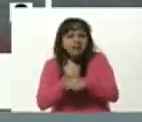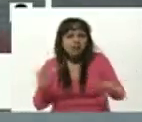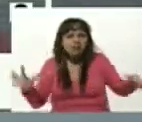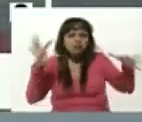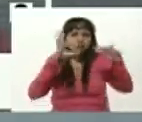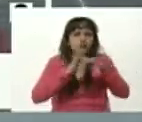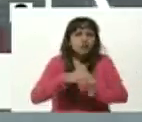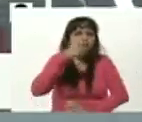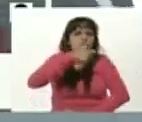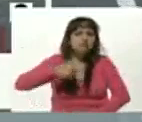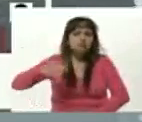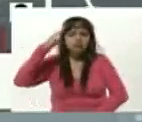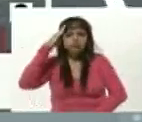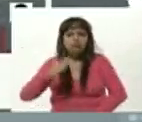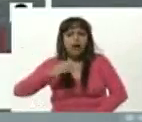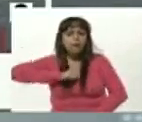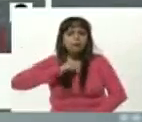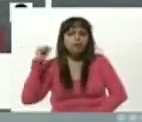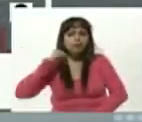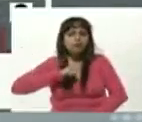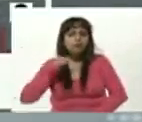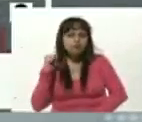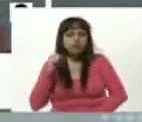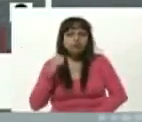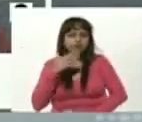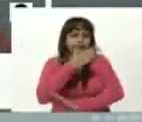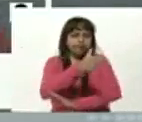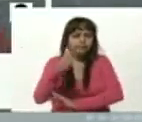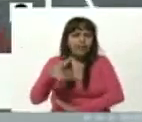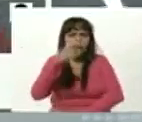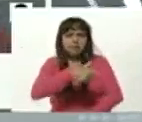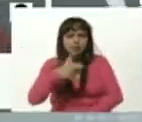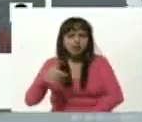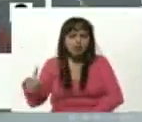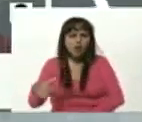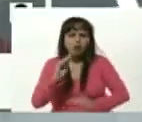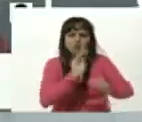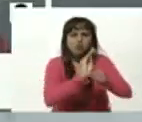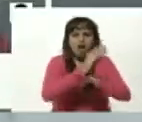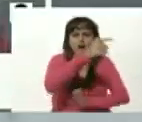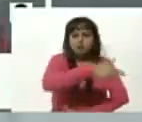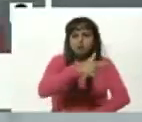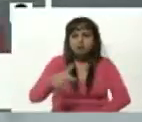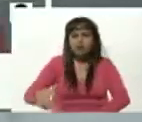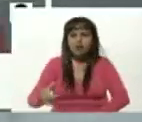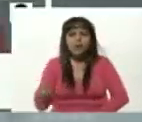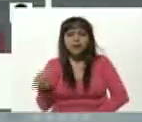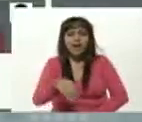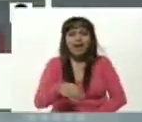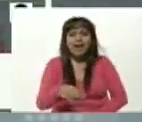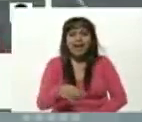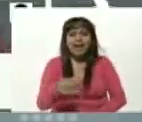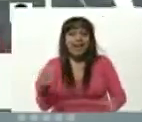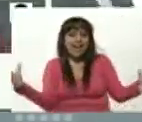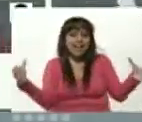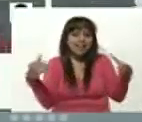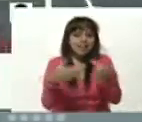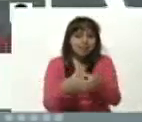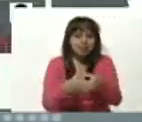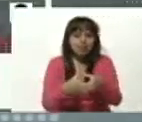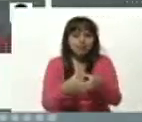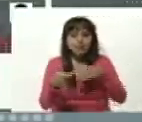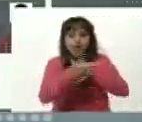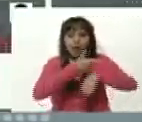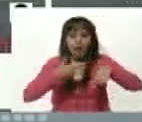militar y policial, con la gente de Protección Civil y con todos los equipos, tanto del